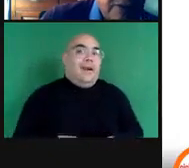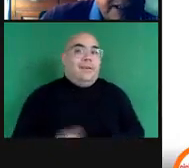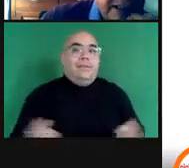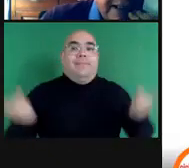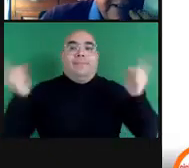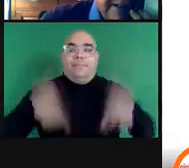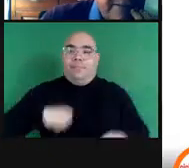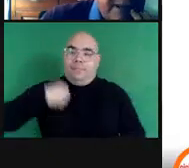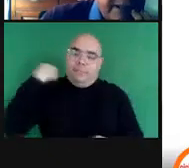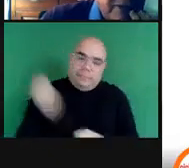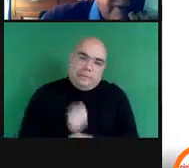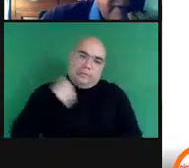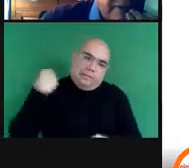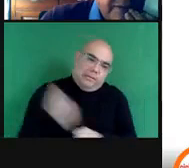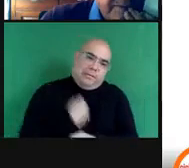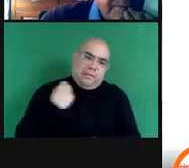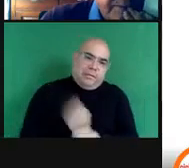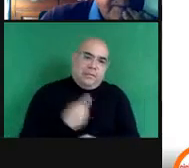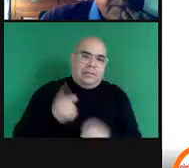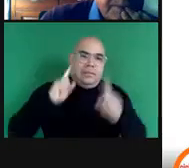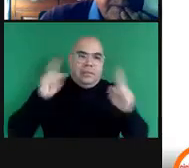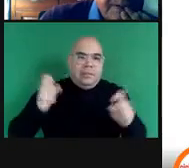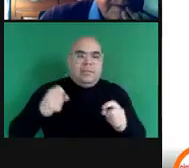todos los materiales para su trabajo.